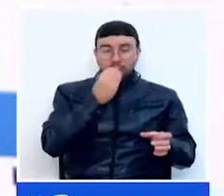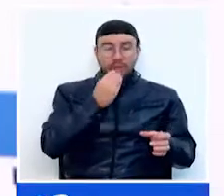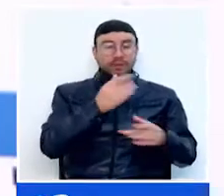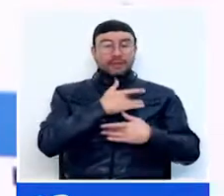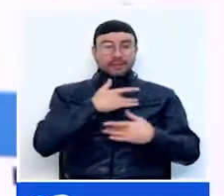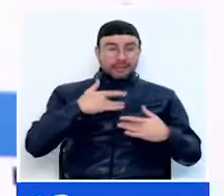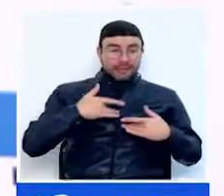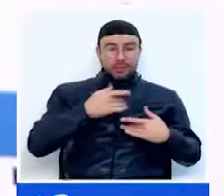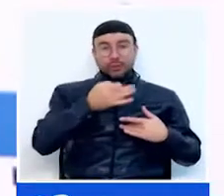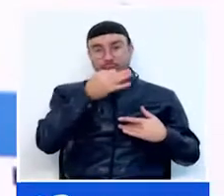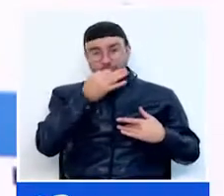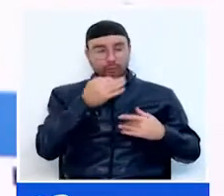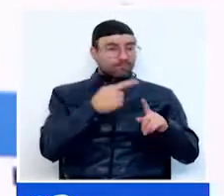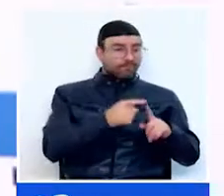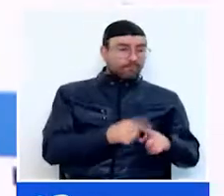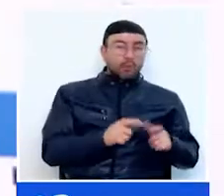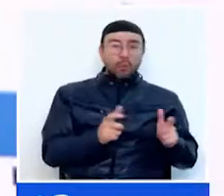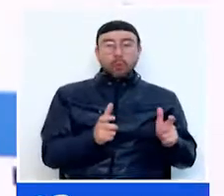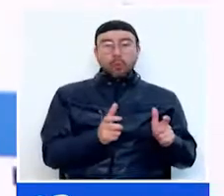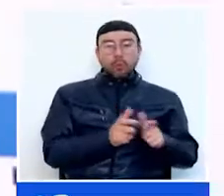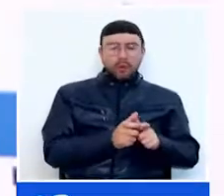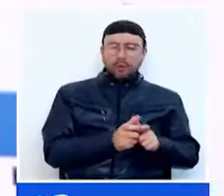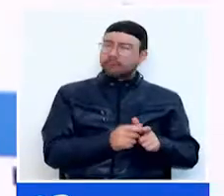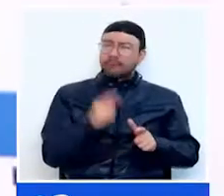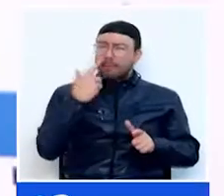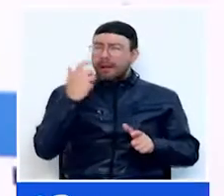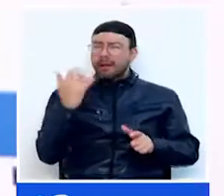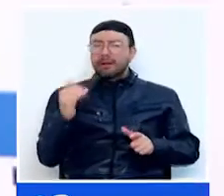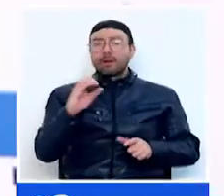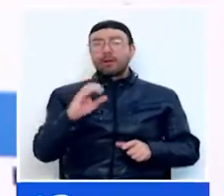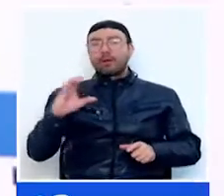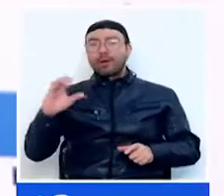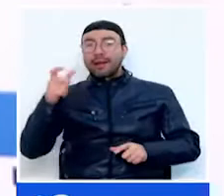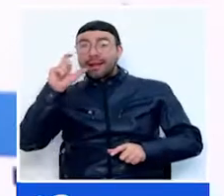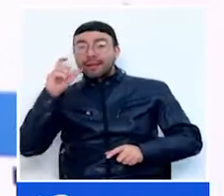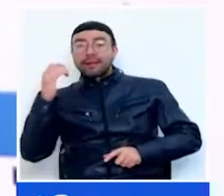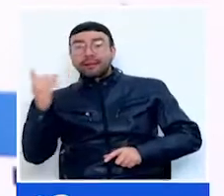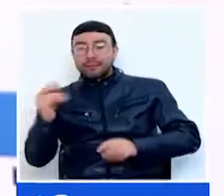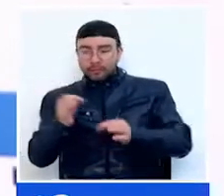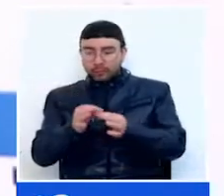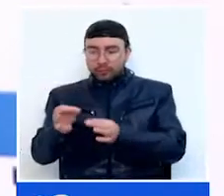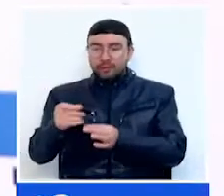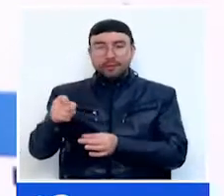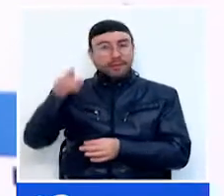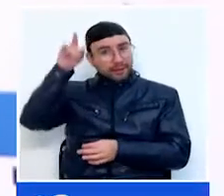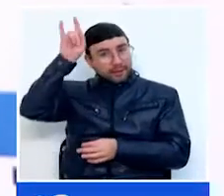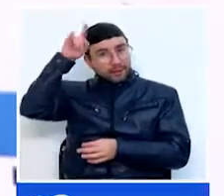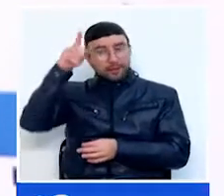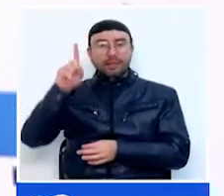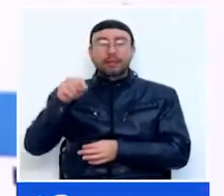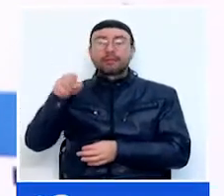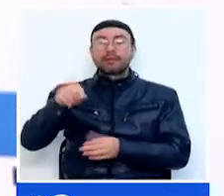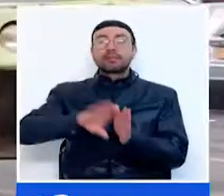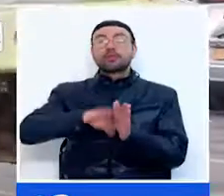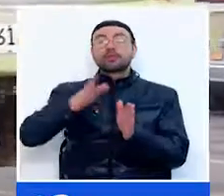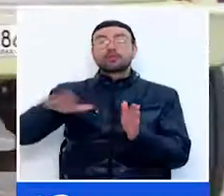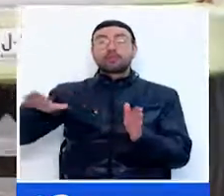se evidencia en este momento en el occidente del departamento de Caldas, específicamente los municipios de Río Sucio y Supía.